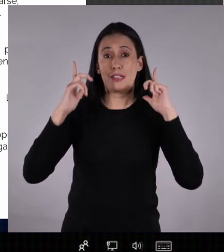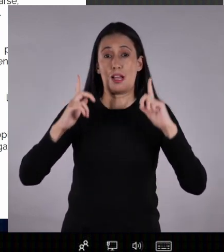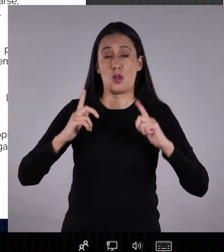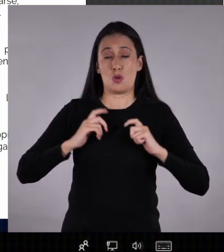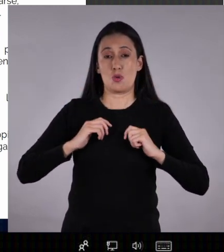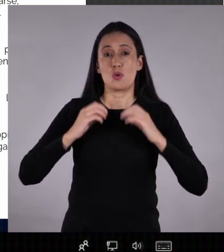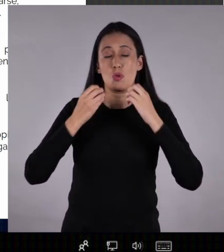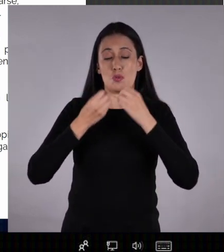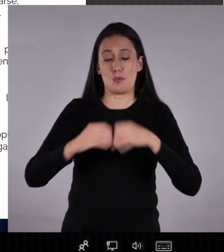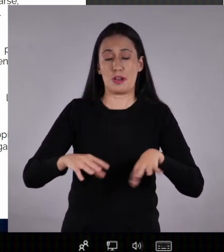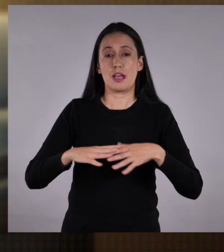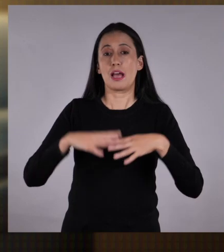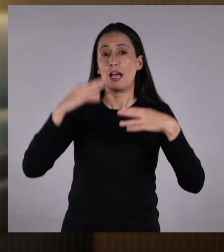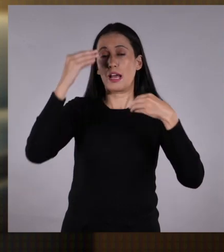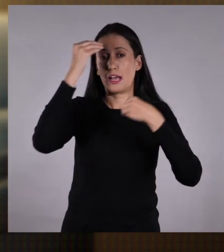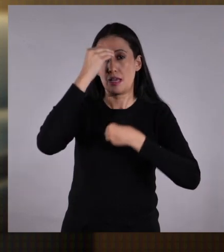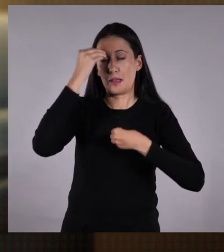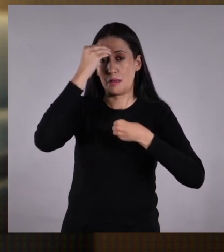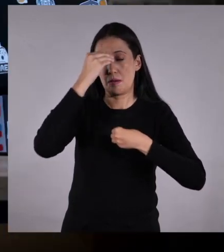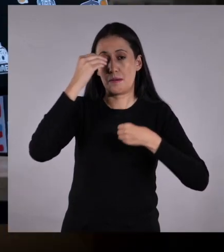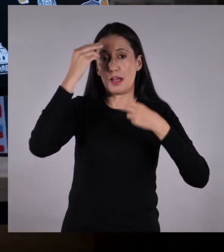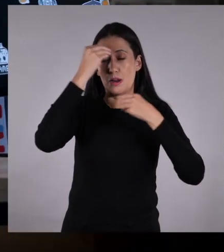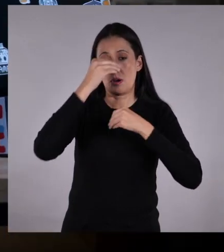autoestima e ilusiones.